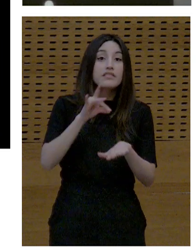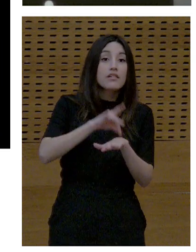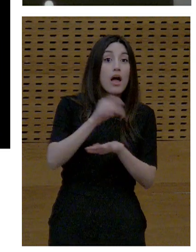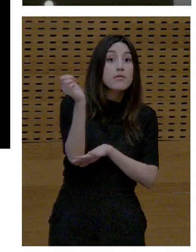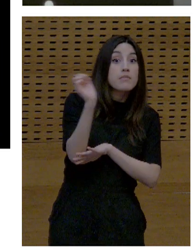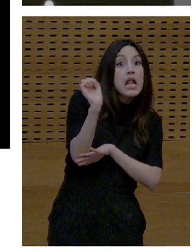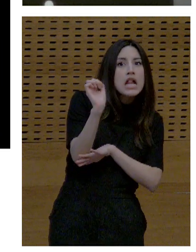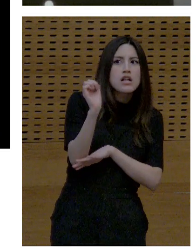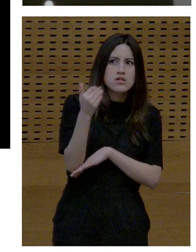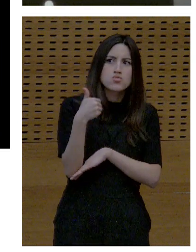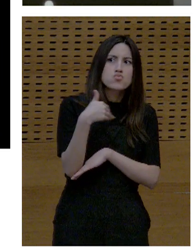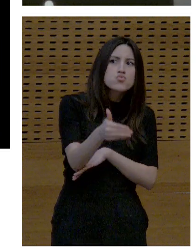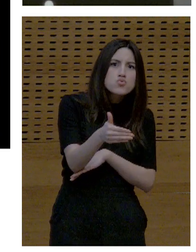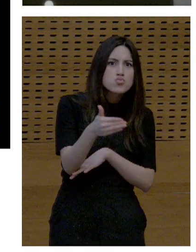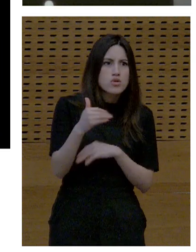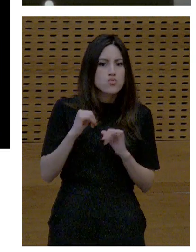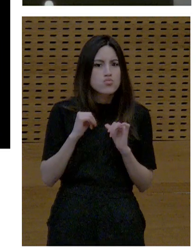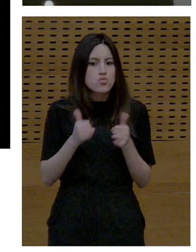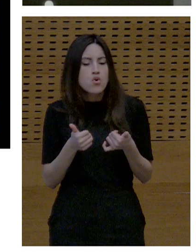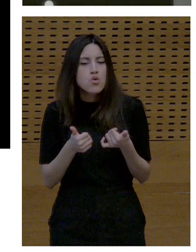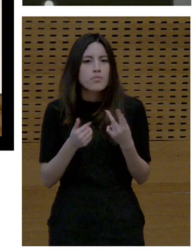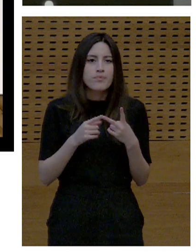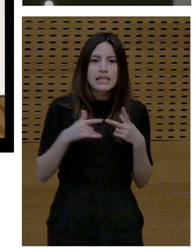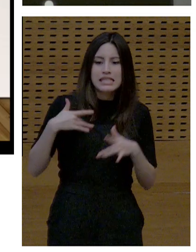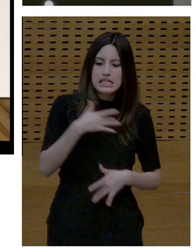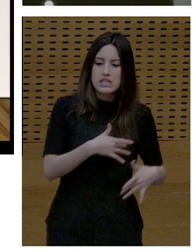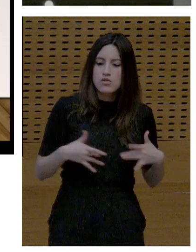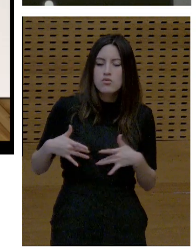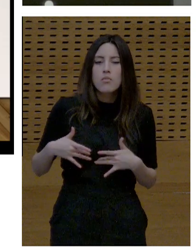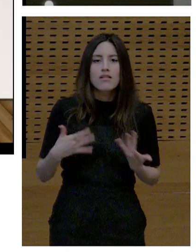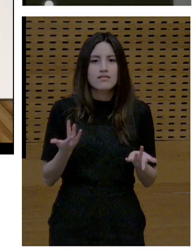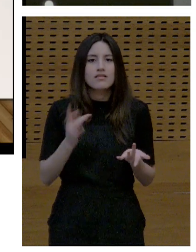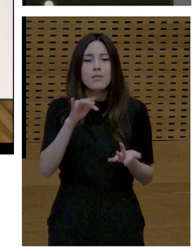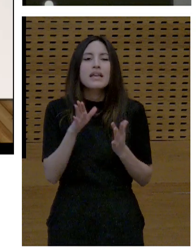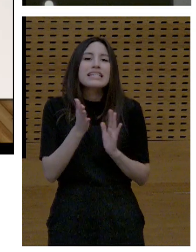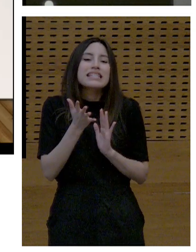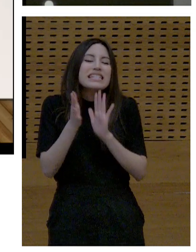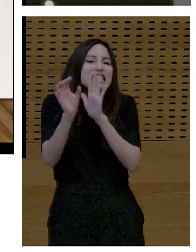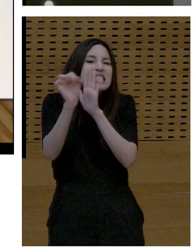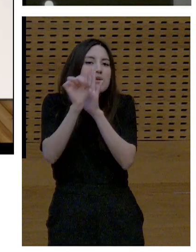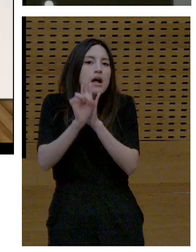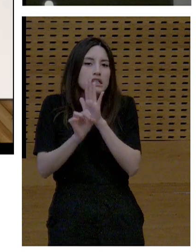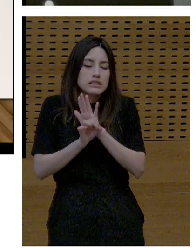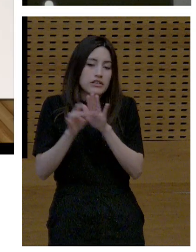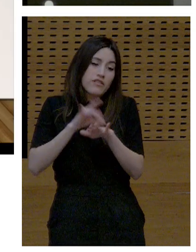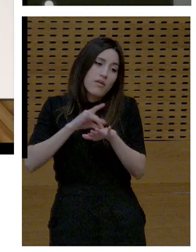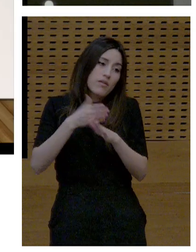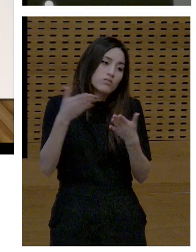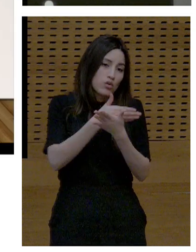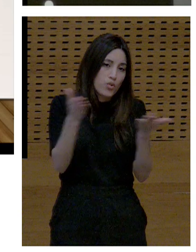se inicia, qué es, los síntomas y los signos de la enfermedad, realmente los conocemos